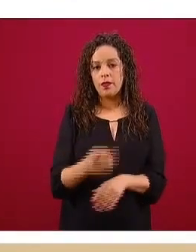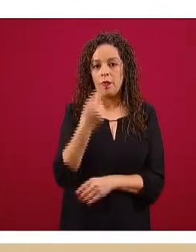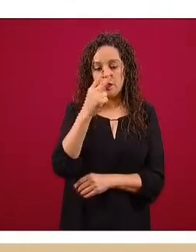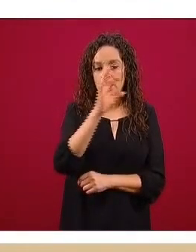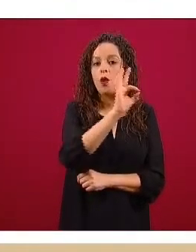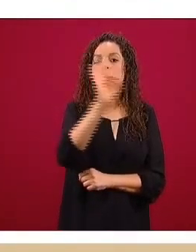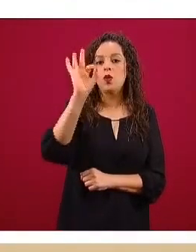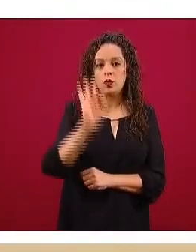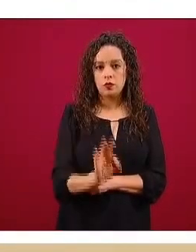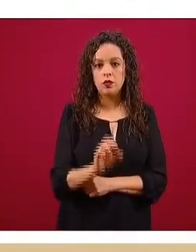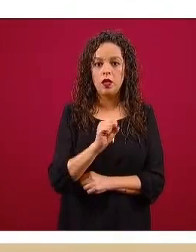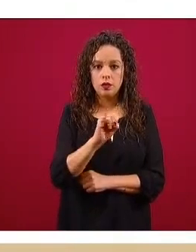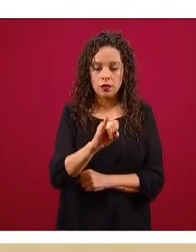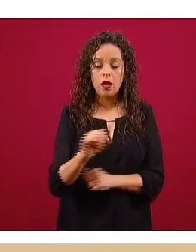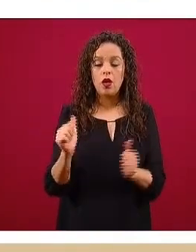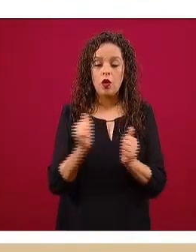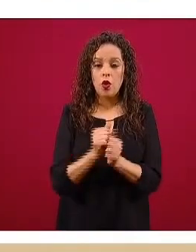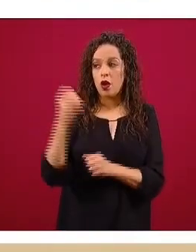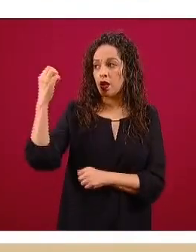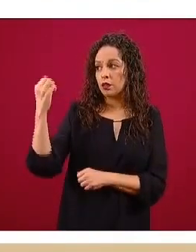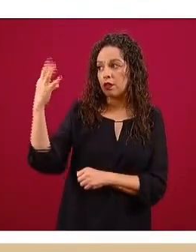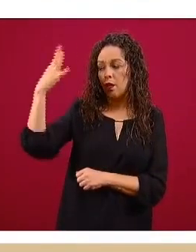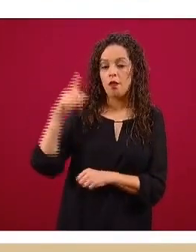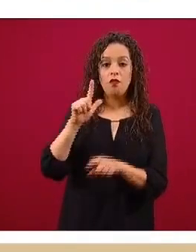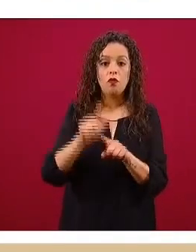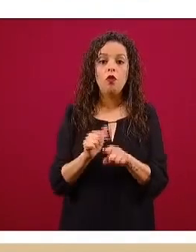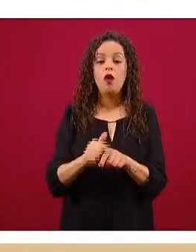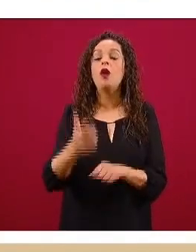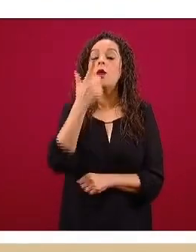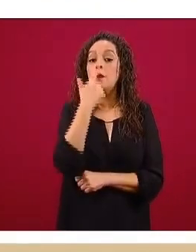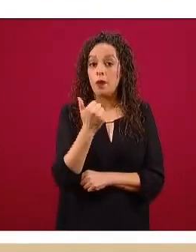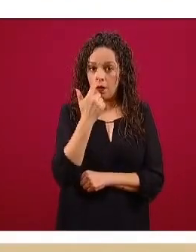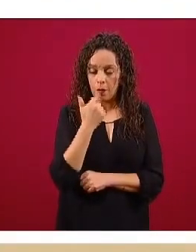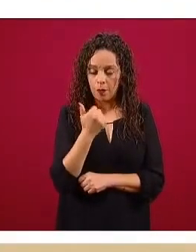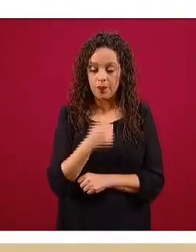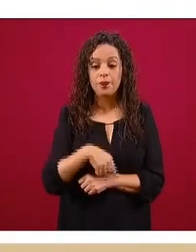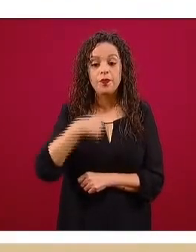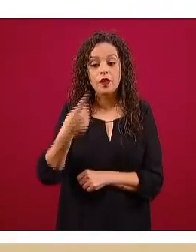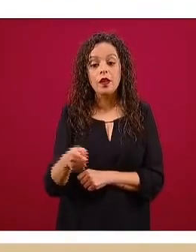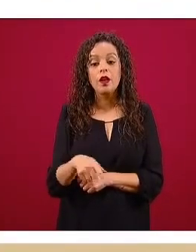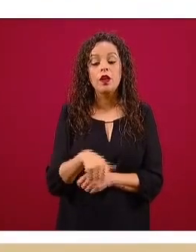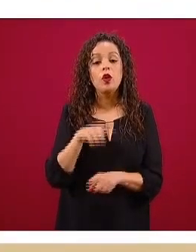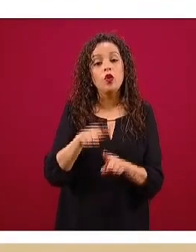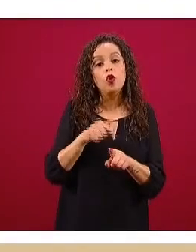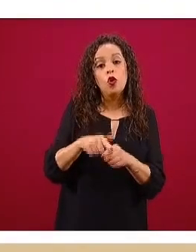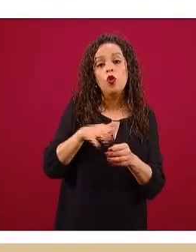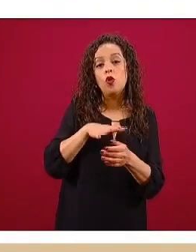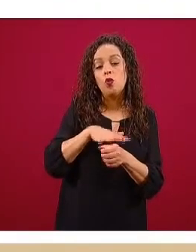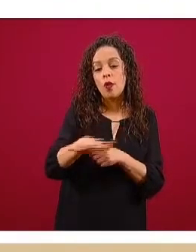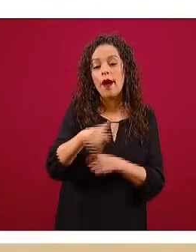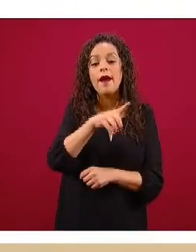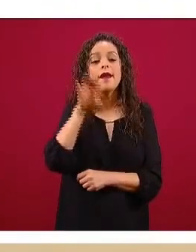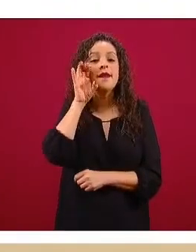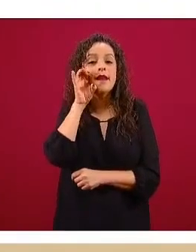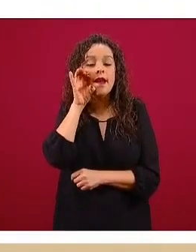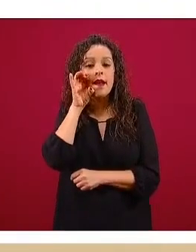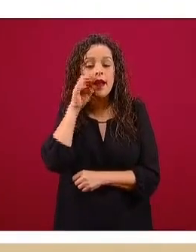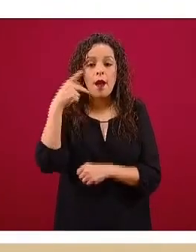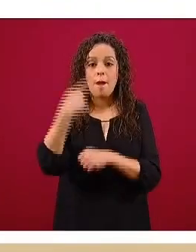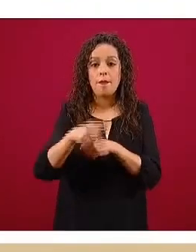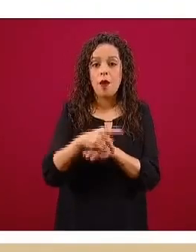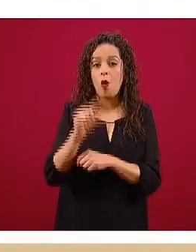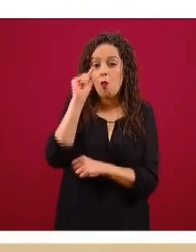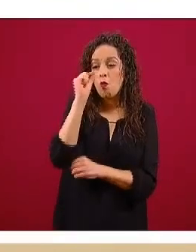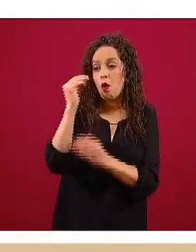de ocupación en el semáforo rojo. En el naranja, bueno, dado que el riesgo baja un poco, entonces se